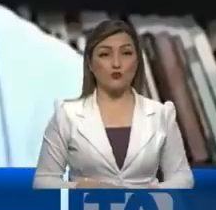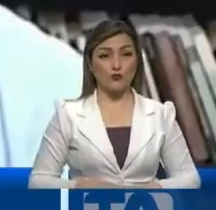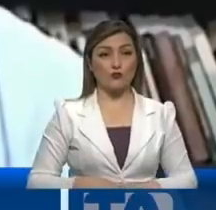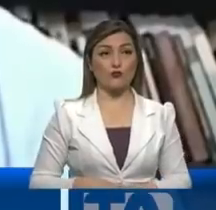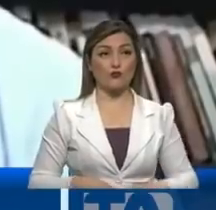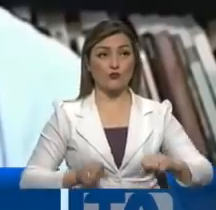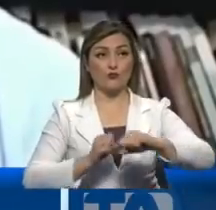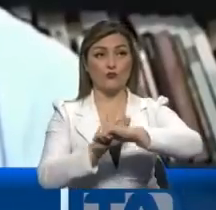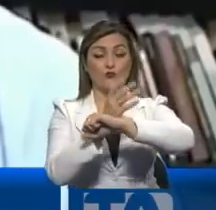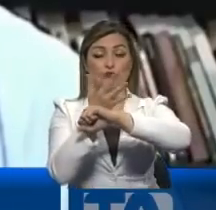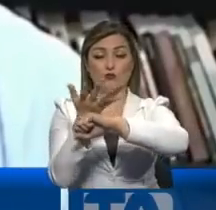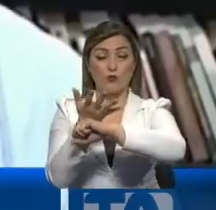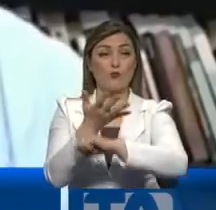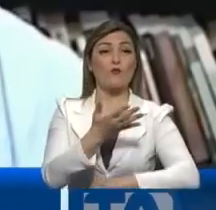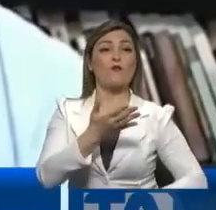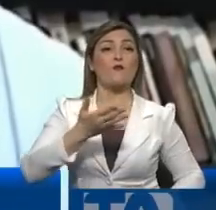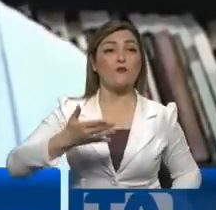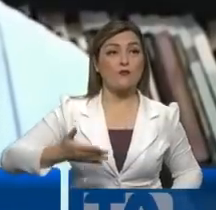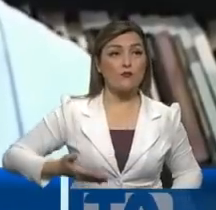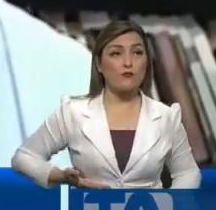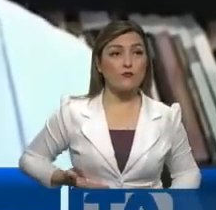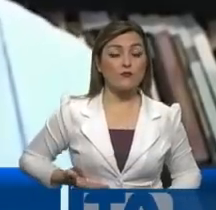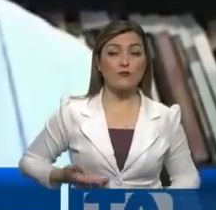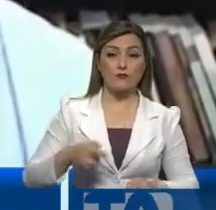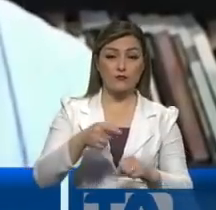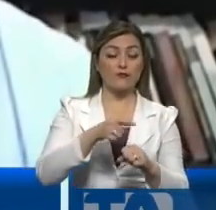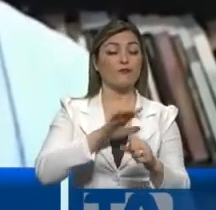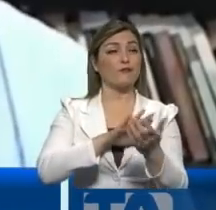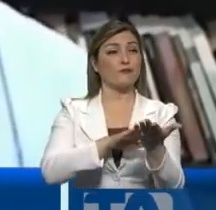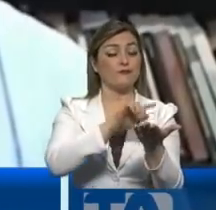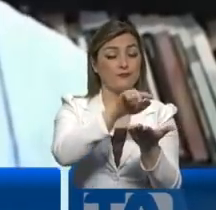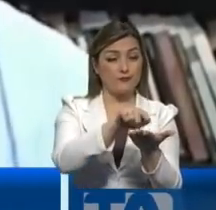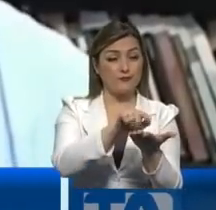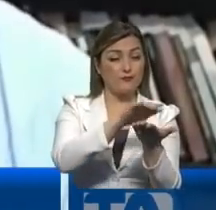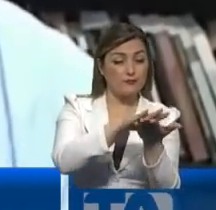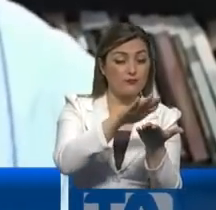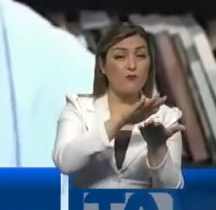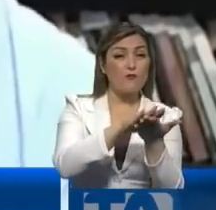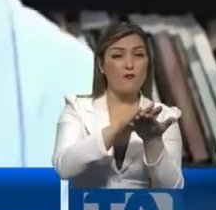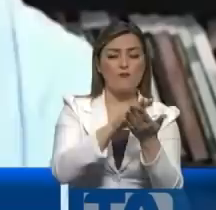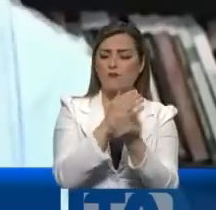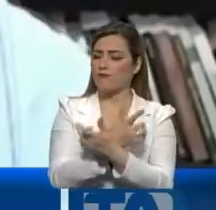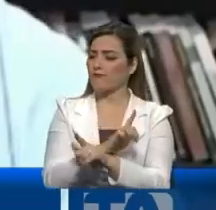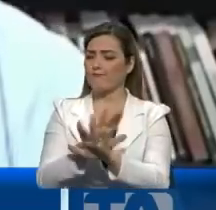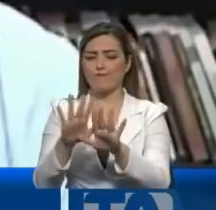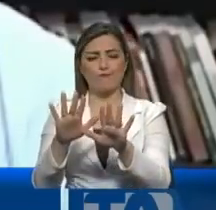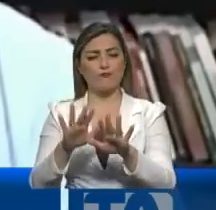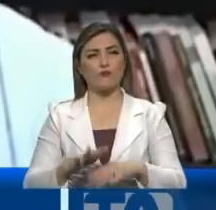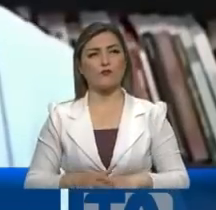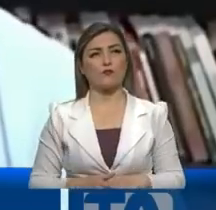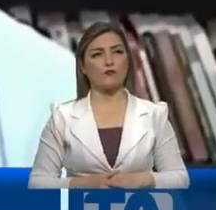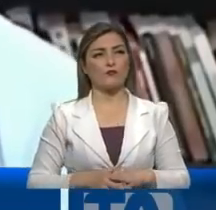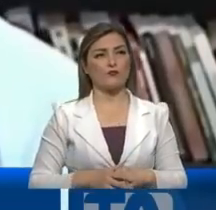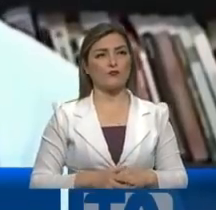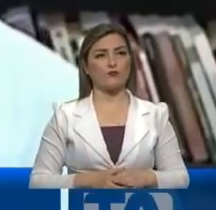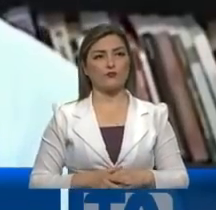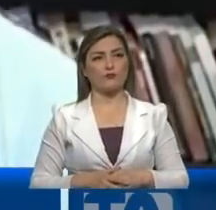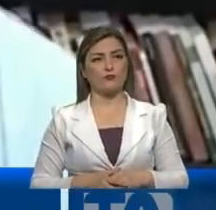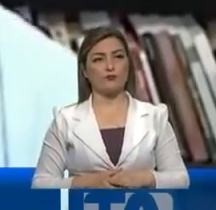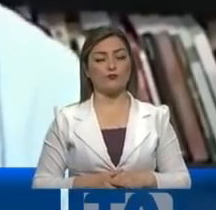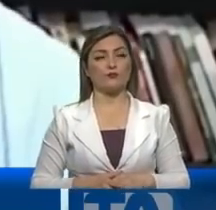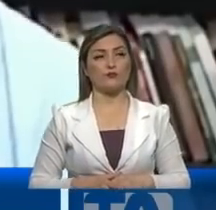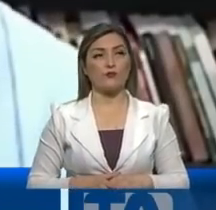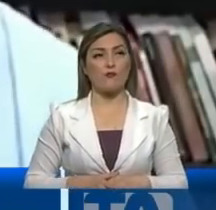sugerirle al presidente que en vez de indulto les dé la amnistía. Y dije, la amnistía incluso lo